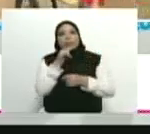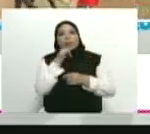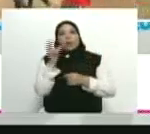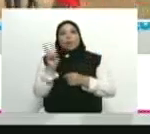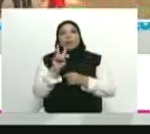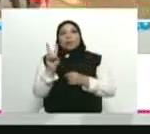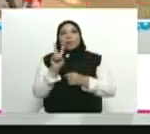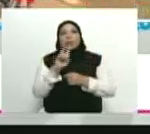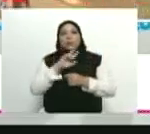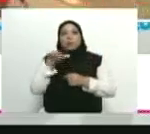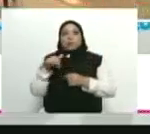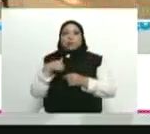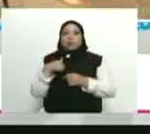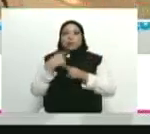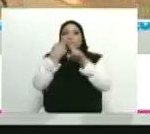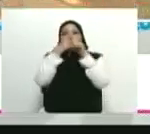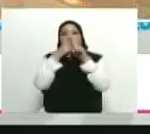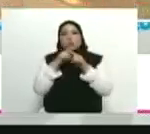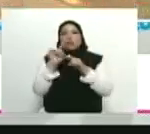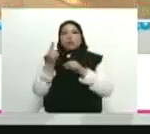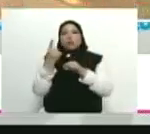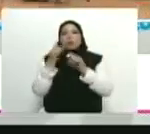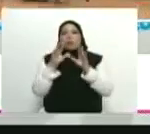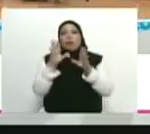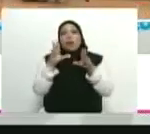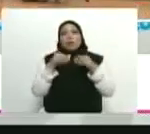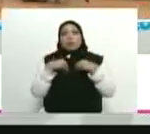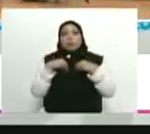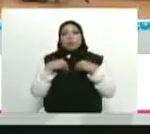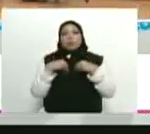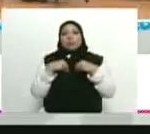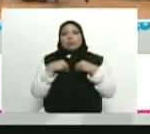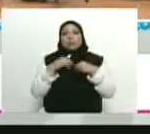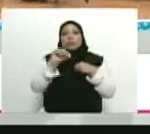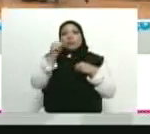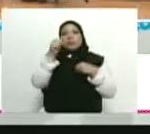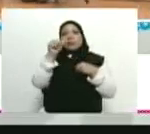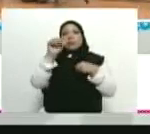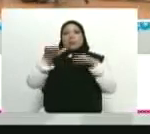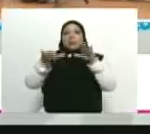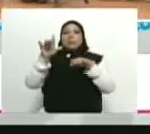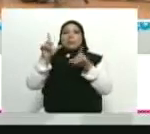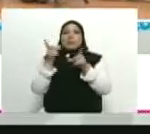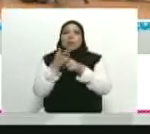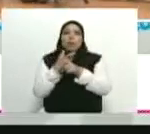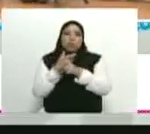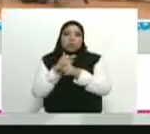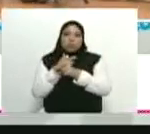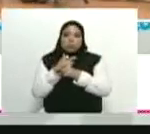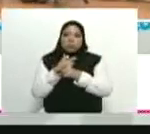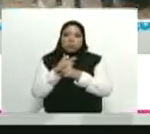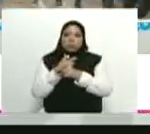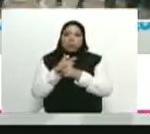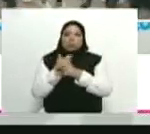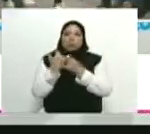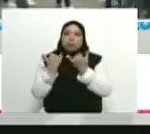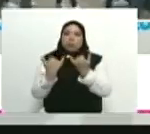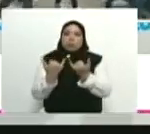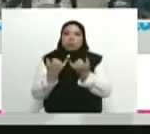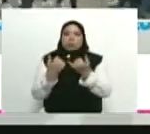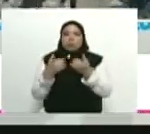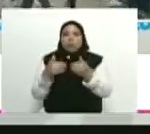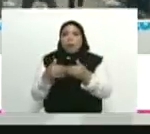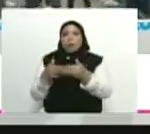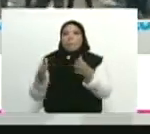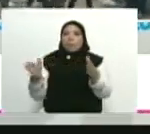país que nosotros tendremos una primera asignación entre el 10 y el 15 de agosto. En ese momento se abre una